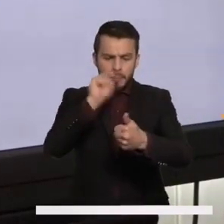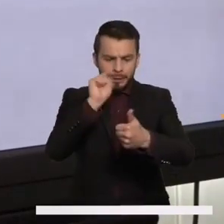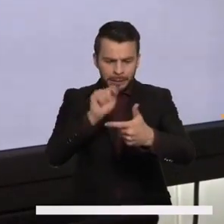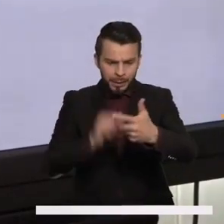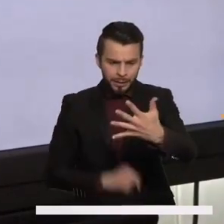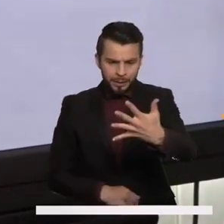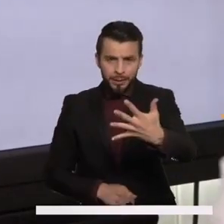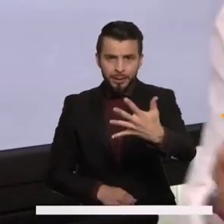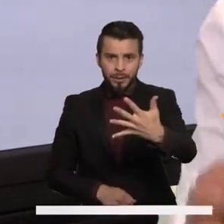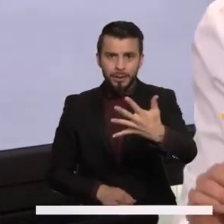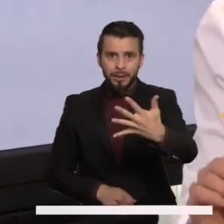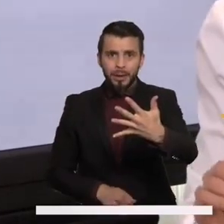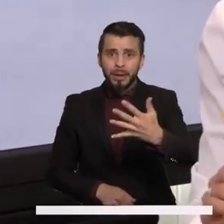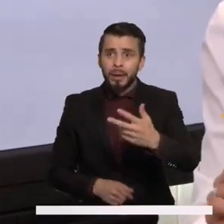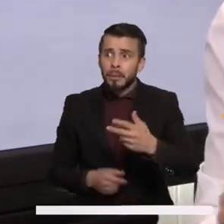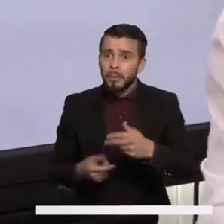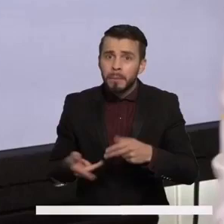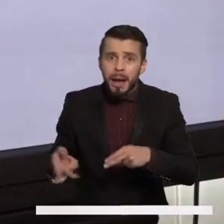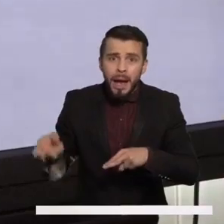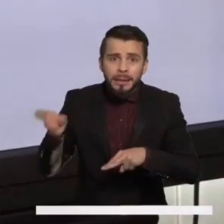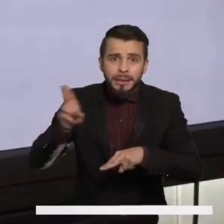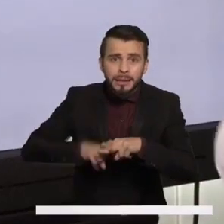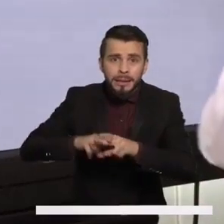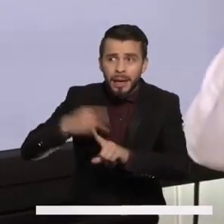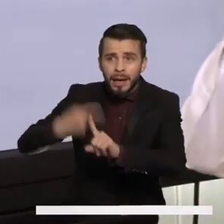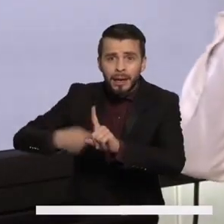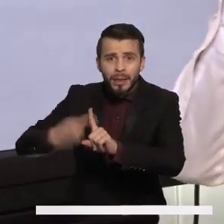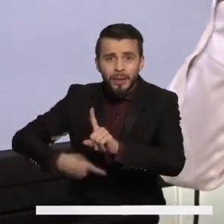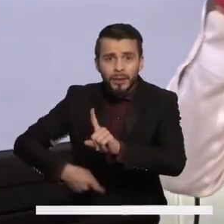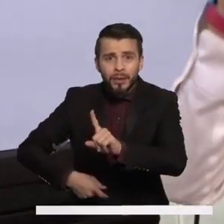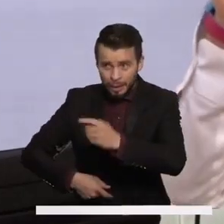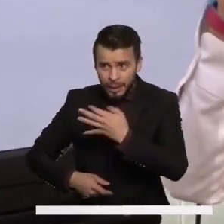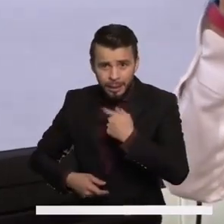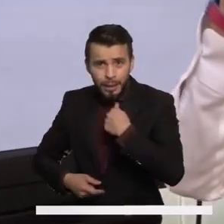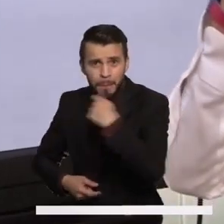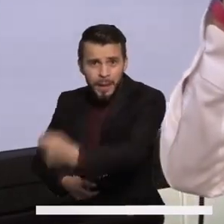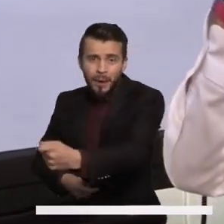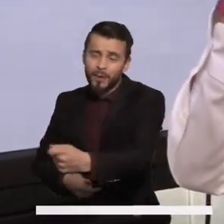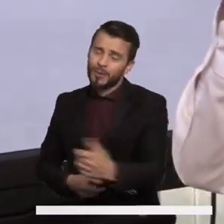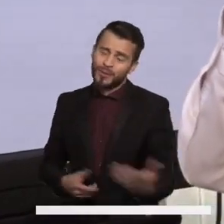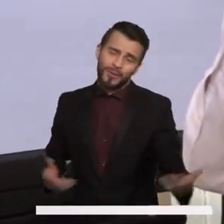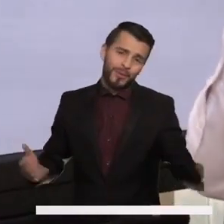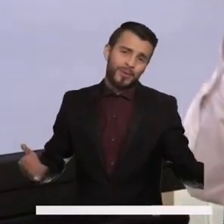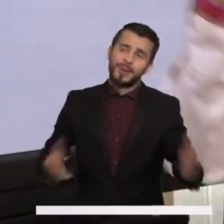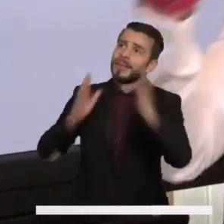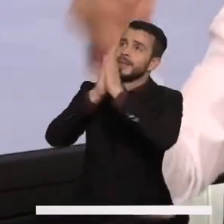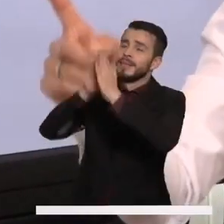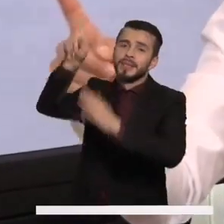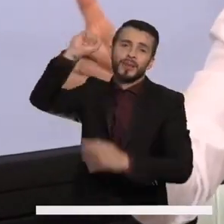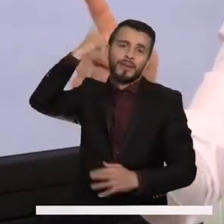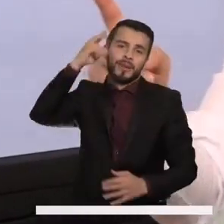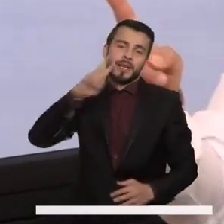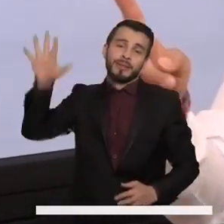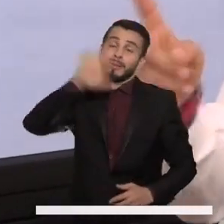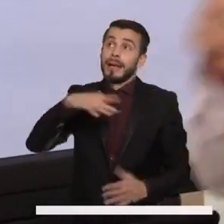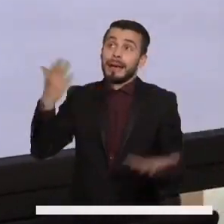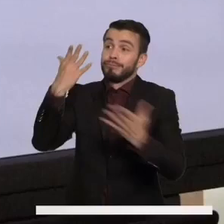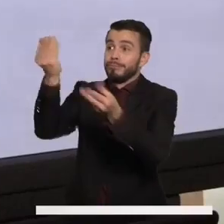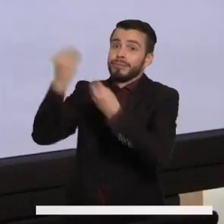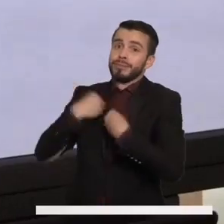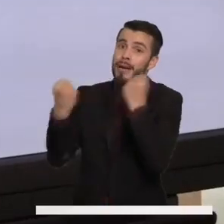lo único que estamos pidiendo es que en cuarentena el gobierno nacional aunque se ponga un peso para ayudar con más comida